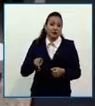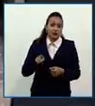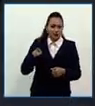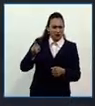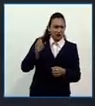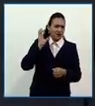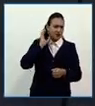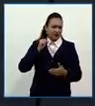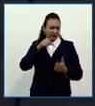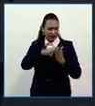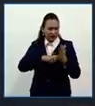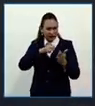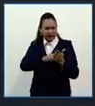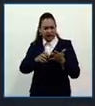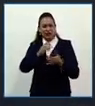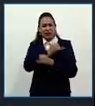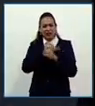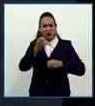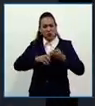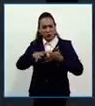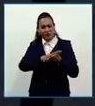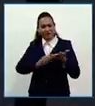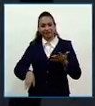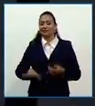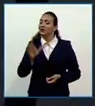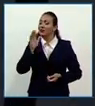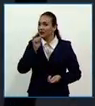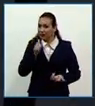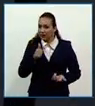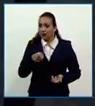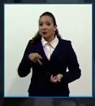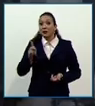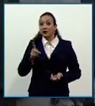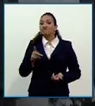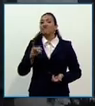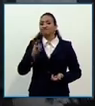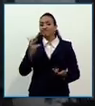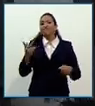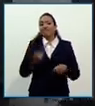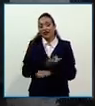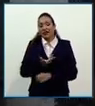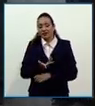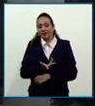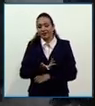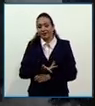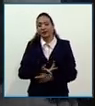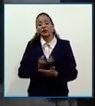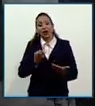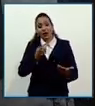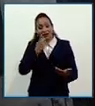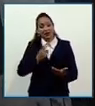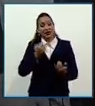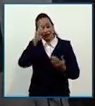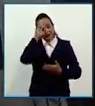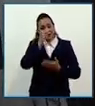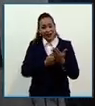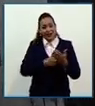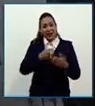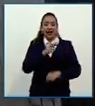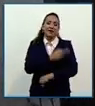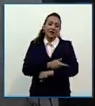cambios que eliminen la independencia judicial. Además, precisan que se violó el procedimiento de reforma